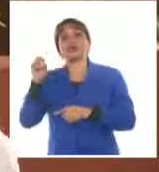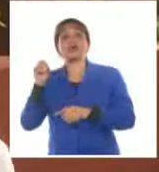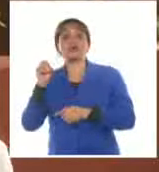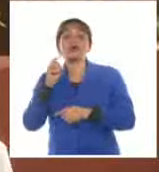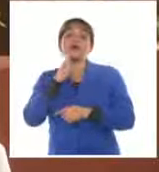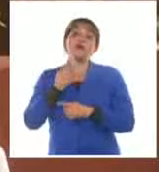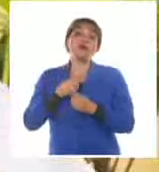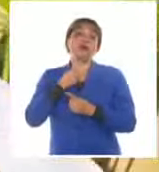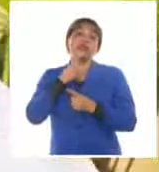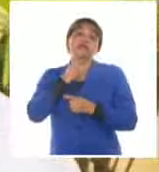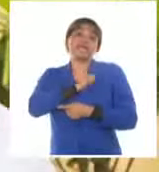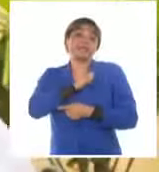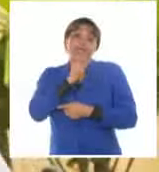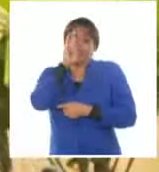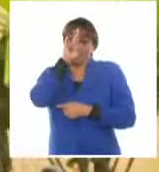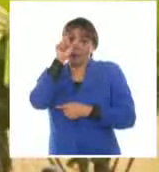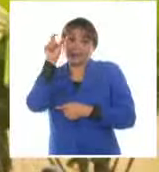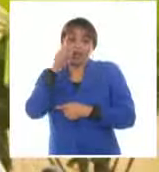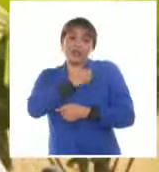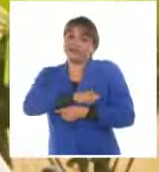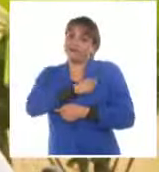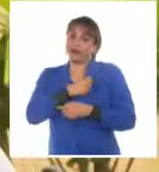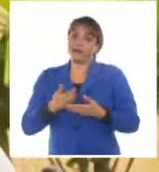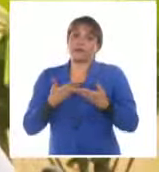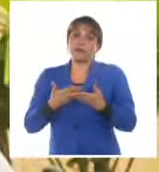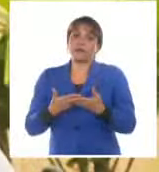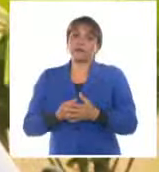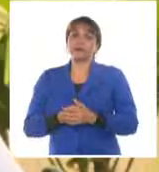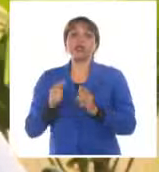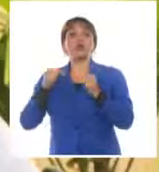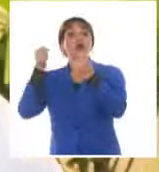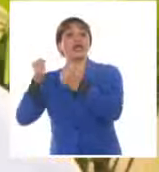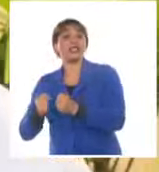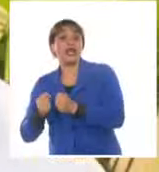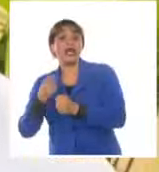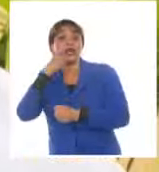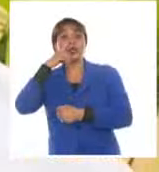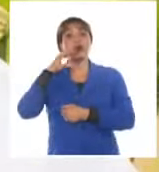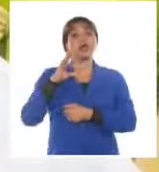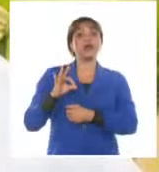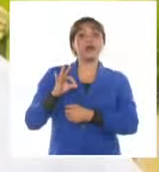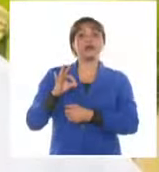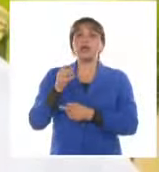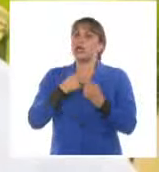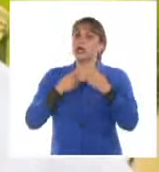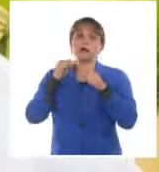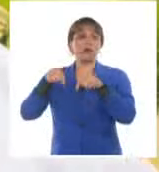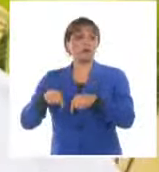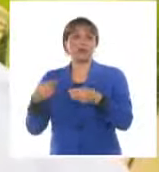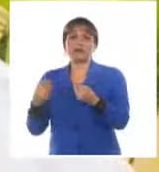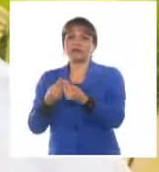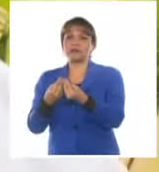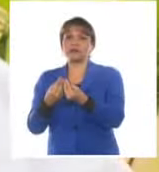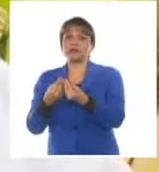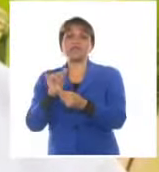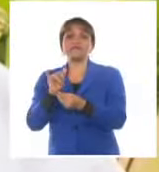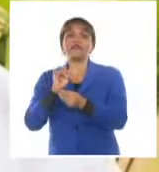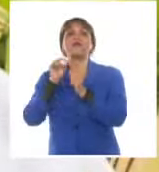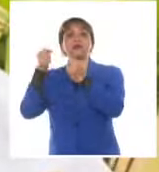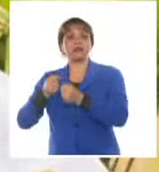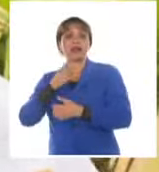quiere mucho su hospital. Los que no están y los que están, aunque no estén aquí con nosotros, pero están